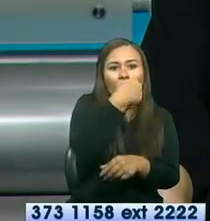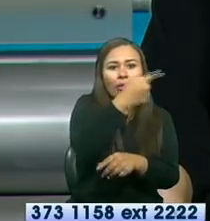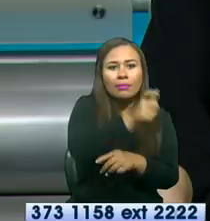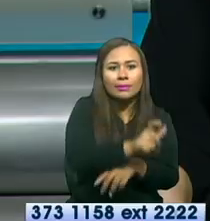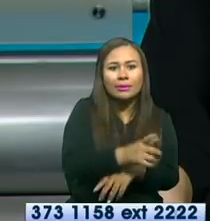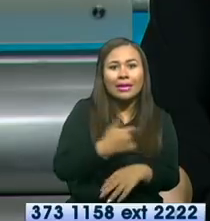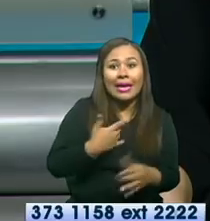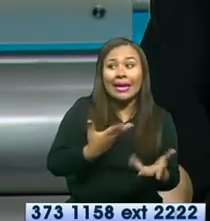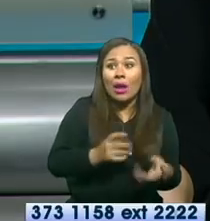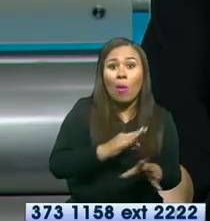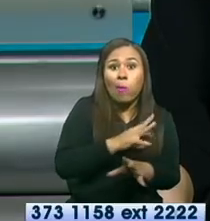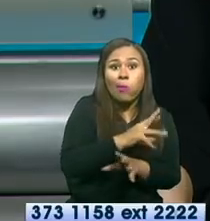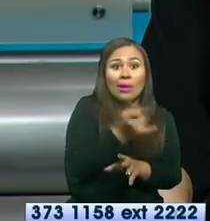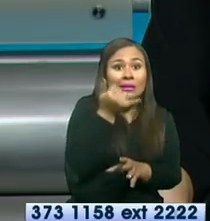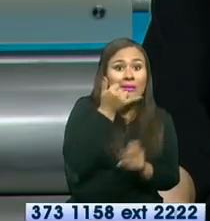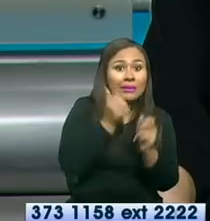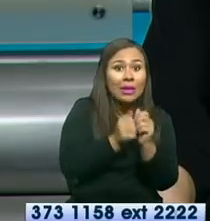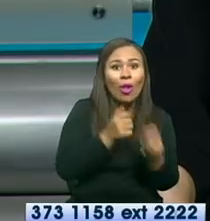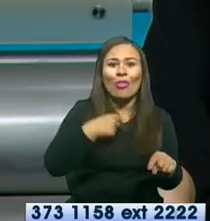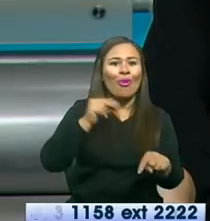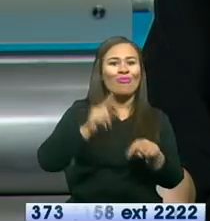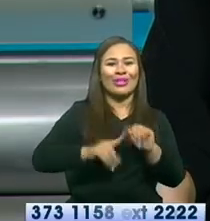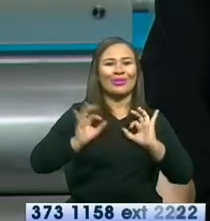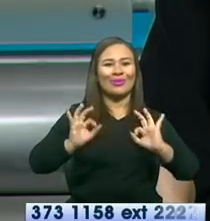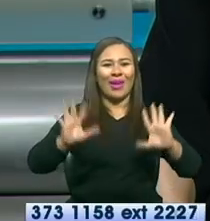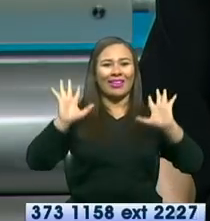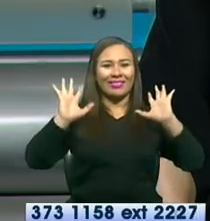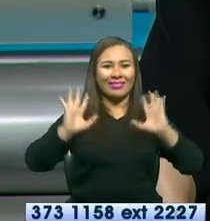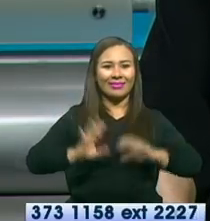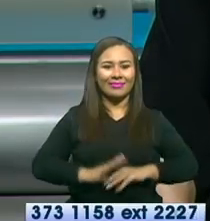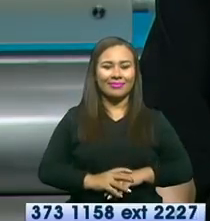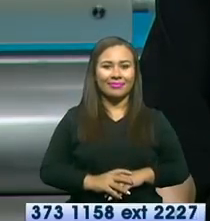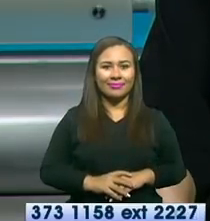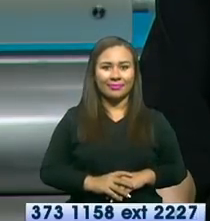Le quisieron robar el celular, pero no lo lograron.